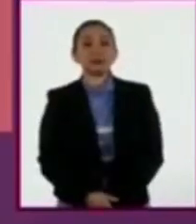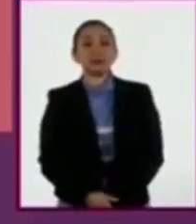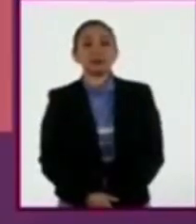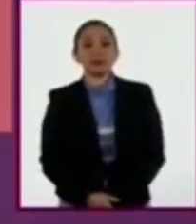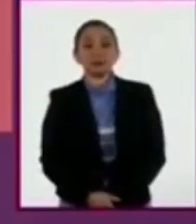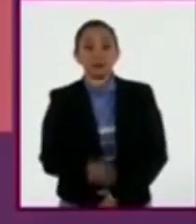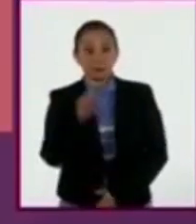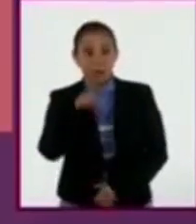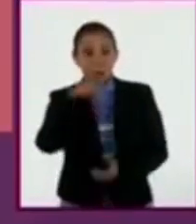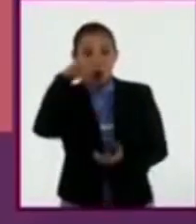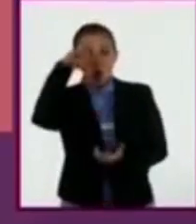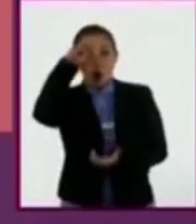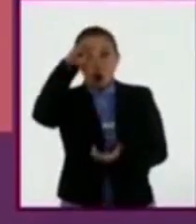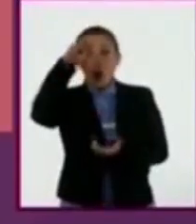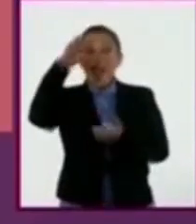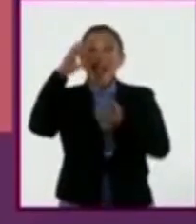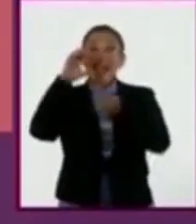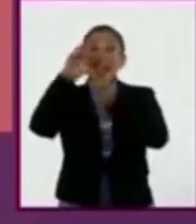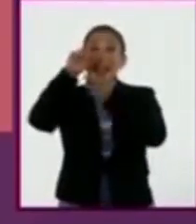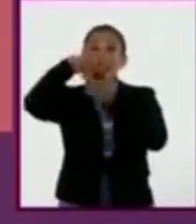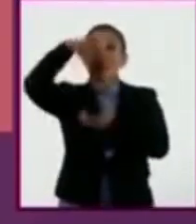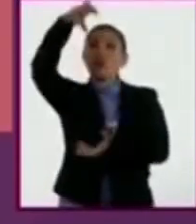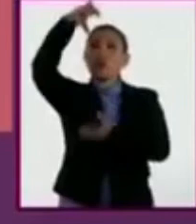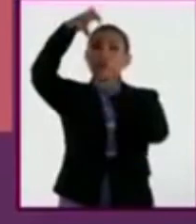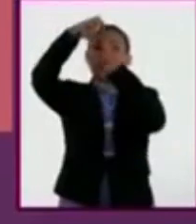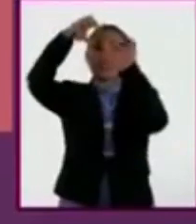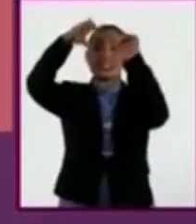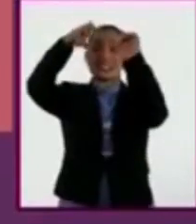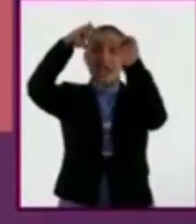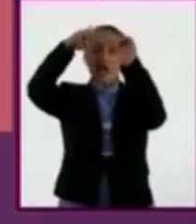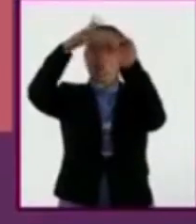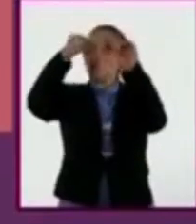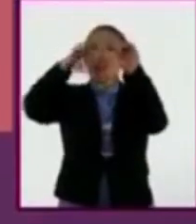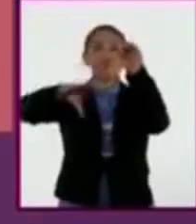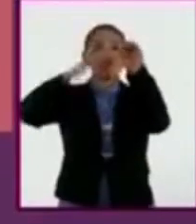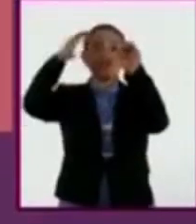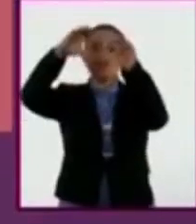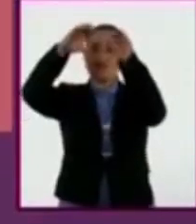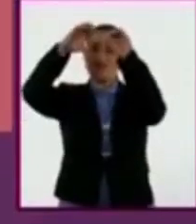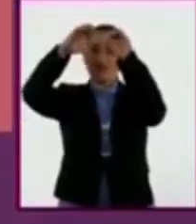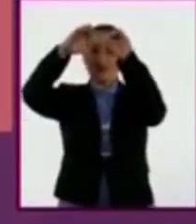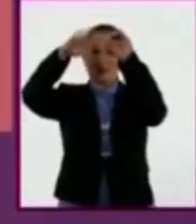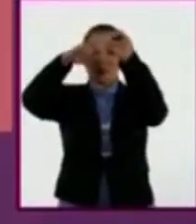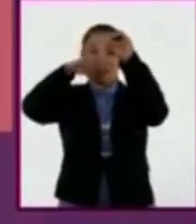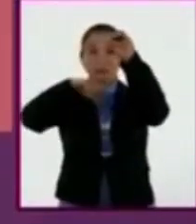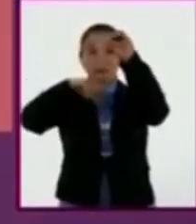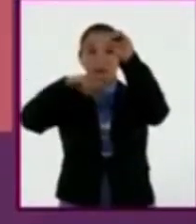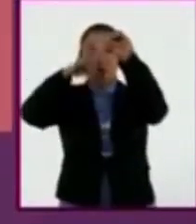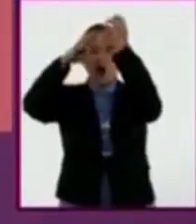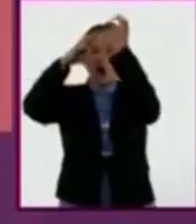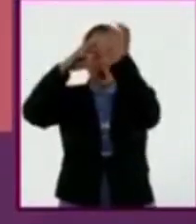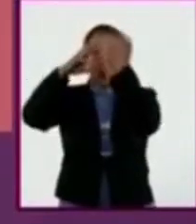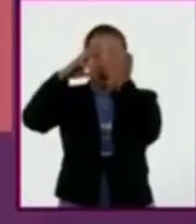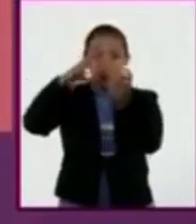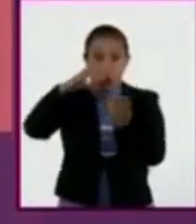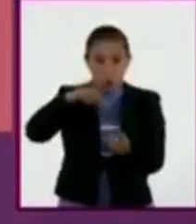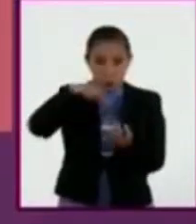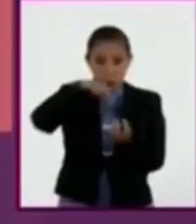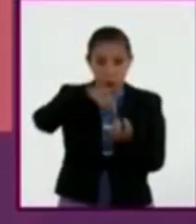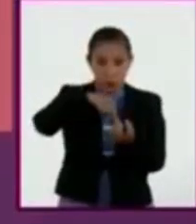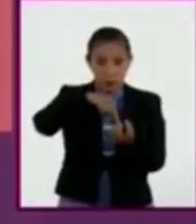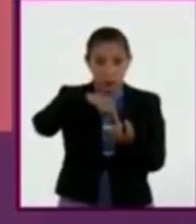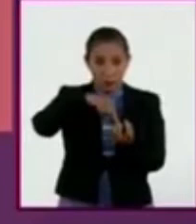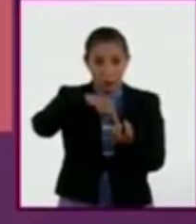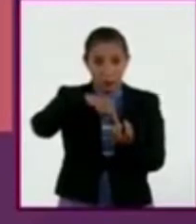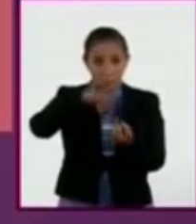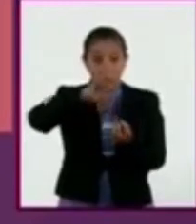En este mismo punto, su energía cinética es de 0 joules, porque carece de velocidad. Y ahora comienza el descenso.